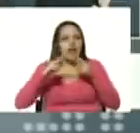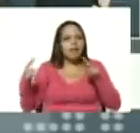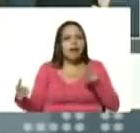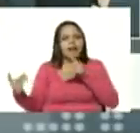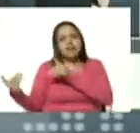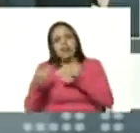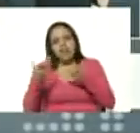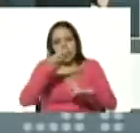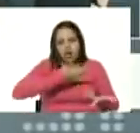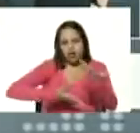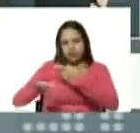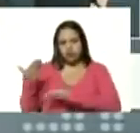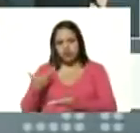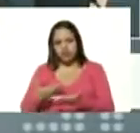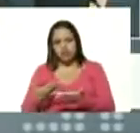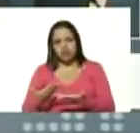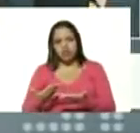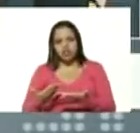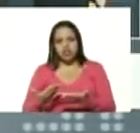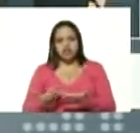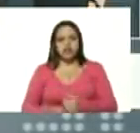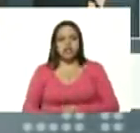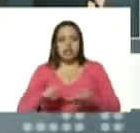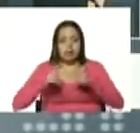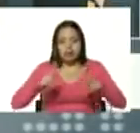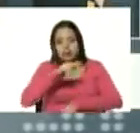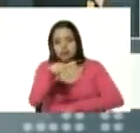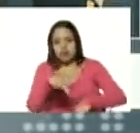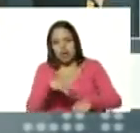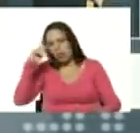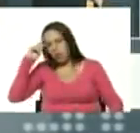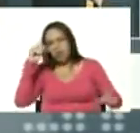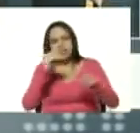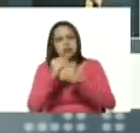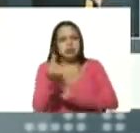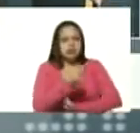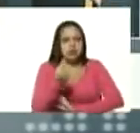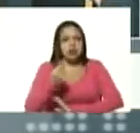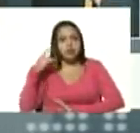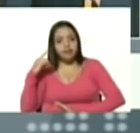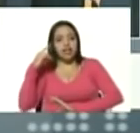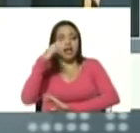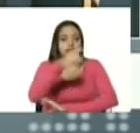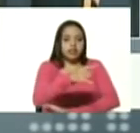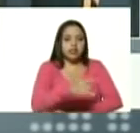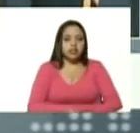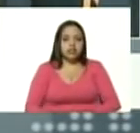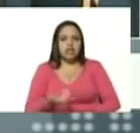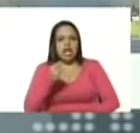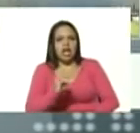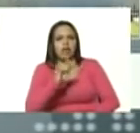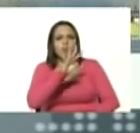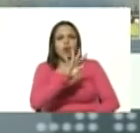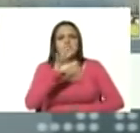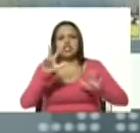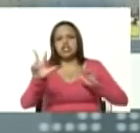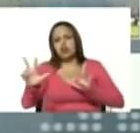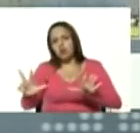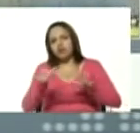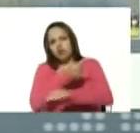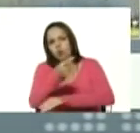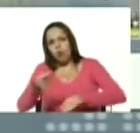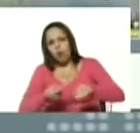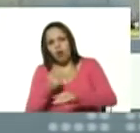y la reconciliación nacional. Ese fue el único objetivo para ese viaje. En mi caso fue un viaje de 48 horas de duración